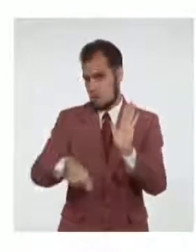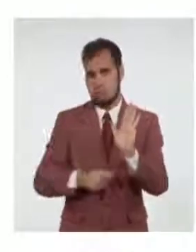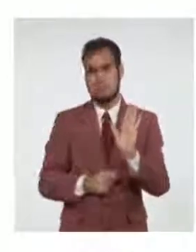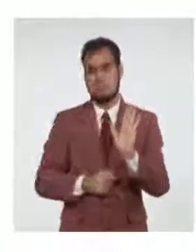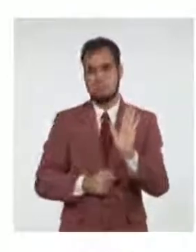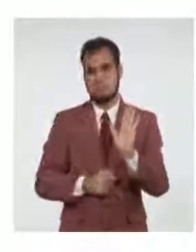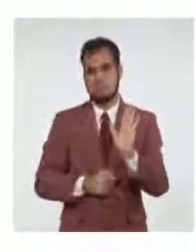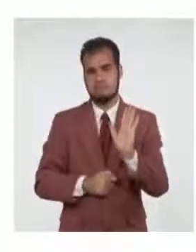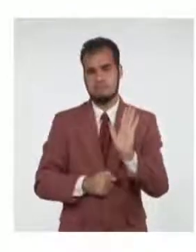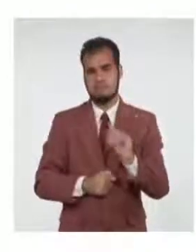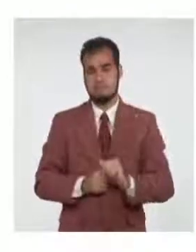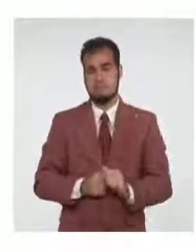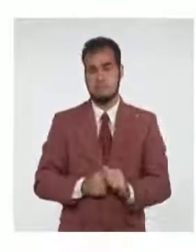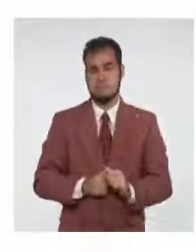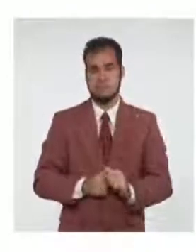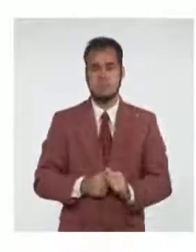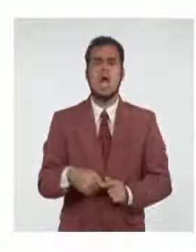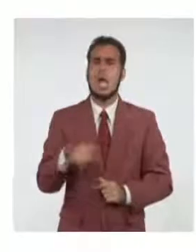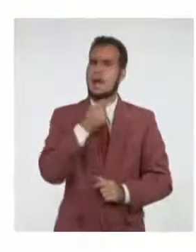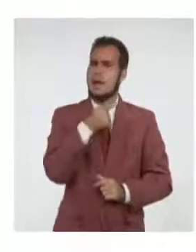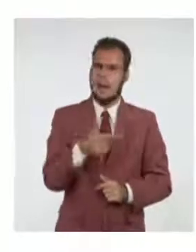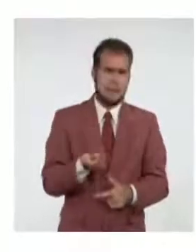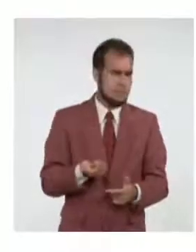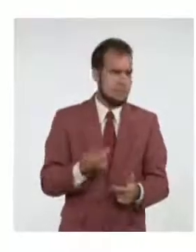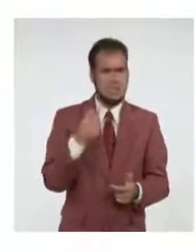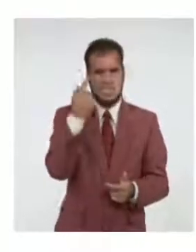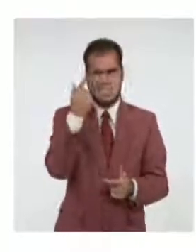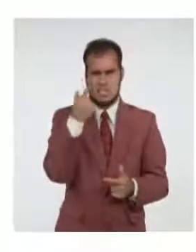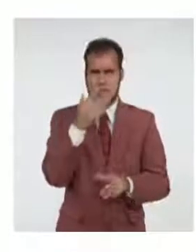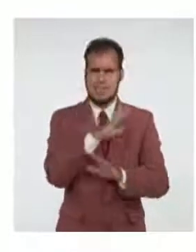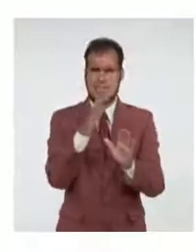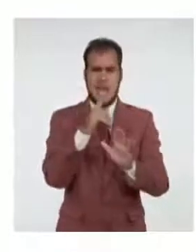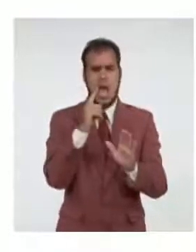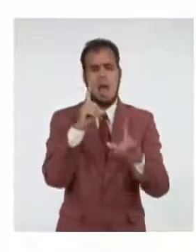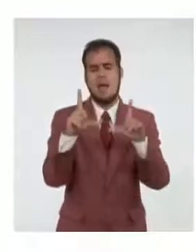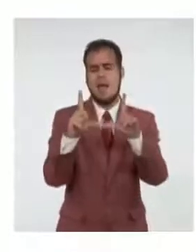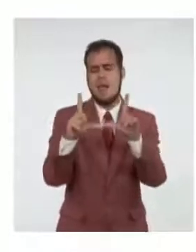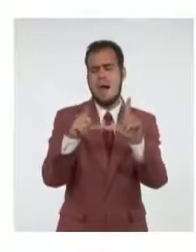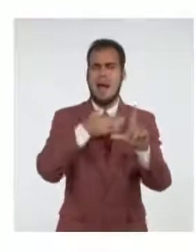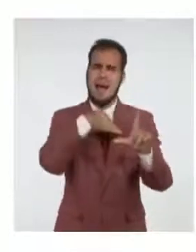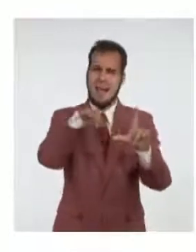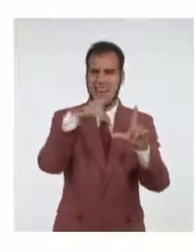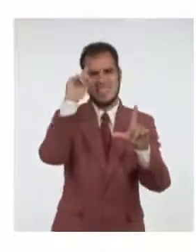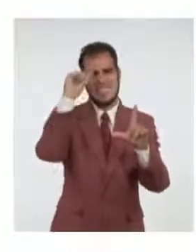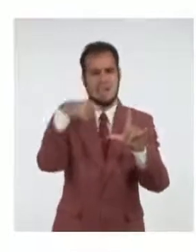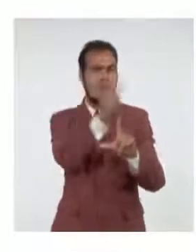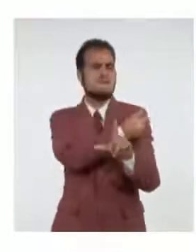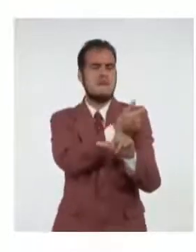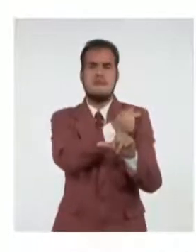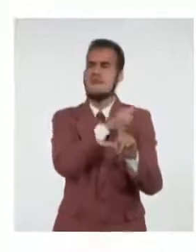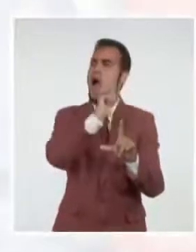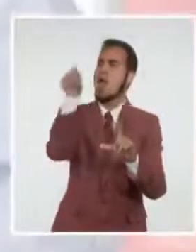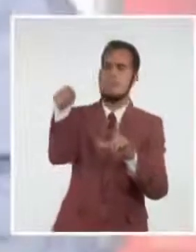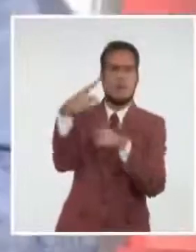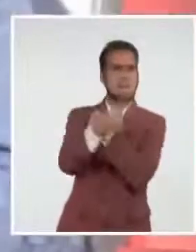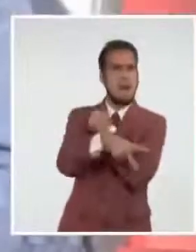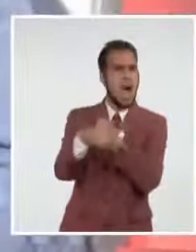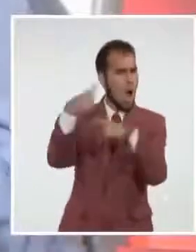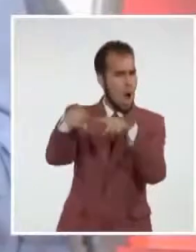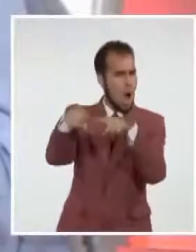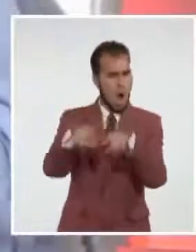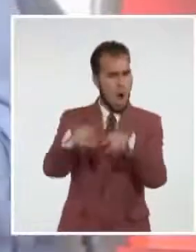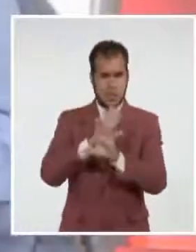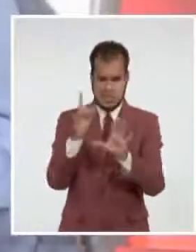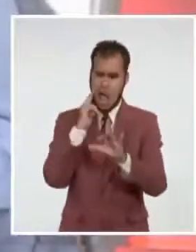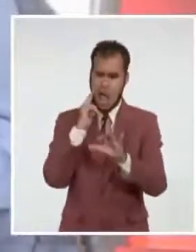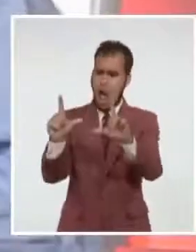Independientemente de que venga con su esquema de vacunación del país donde se le aplicó completo,